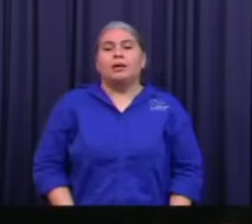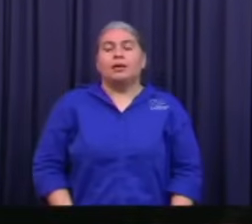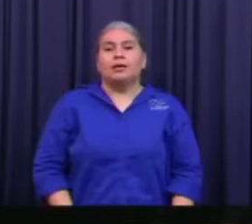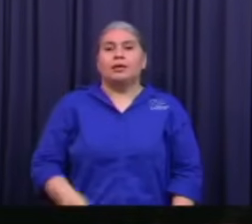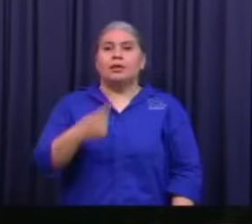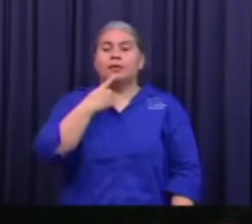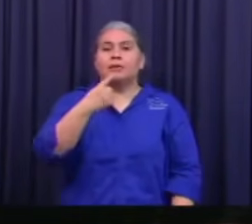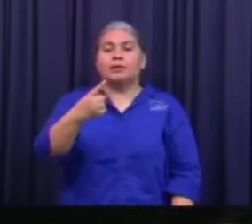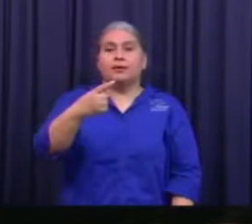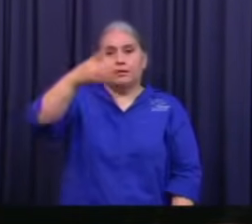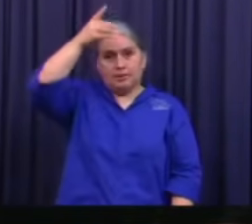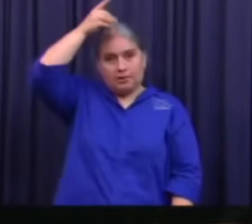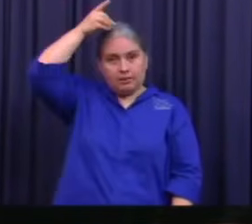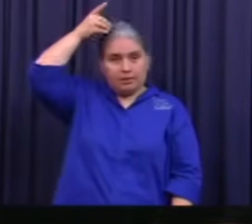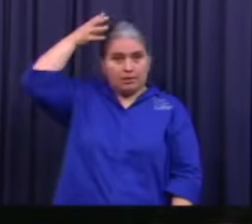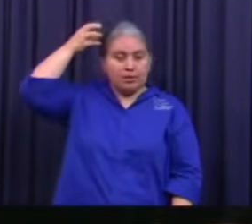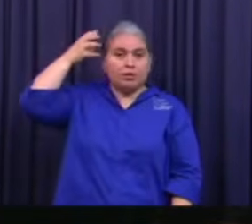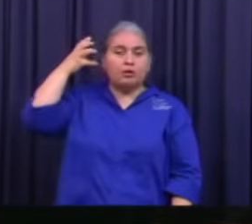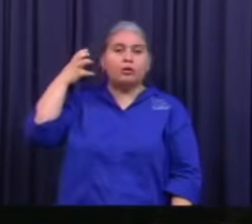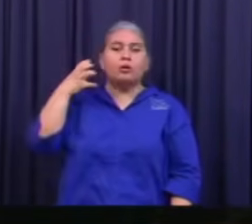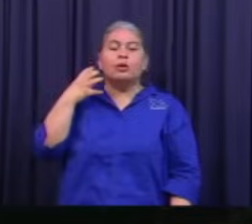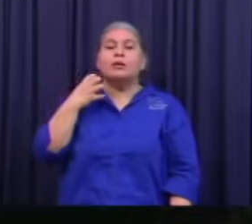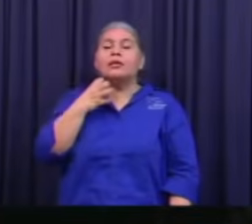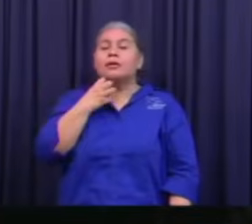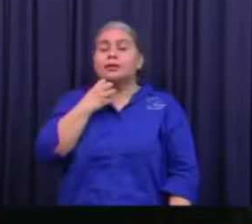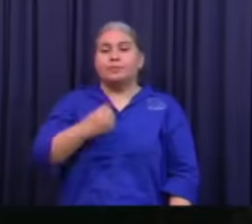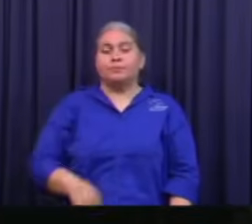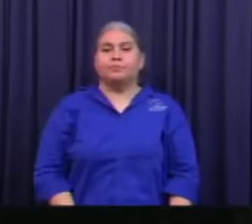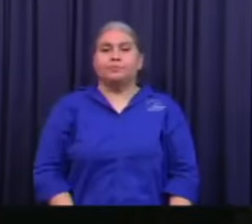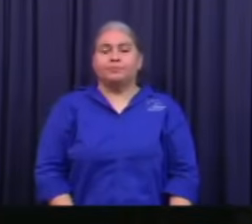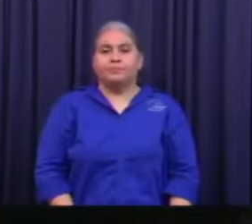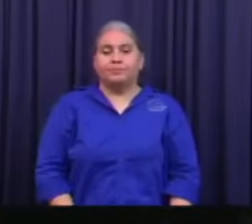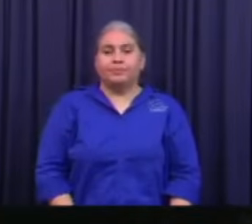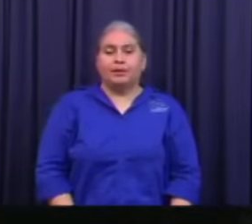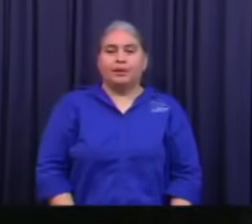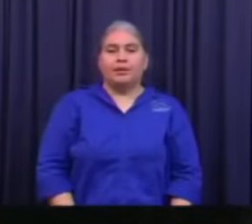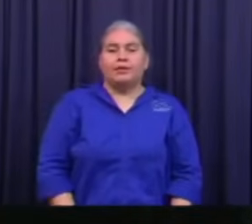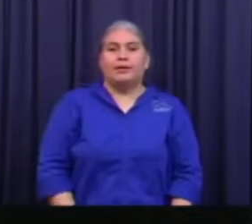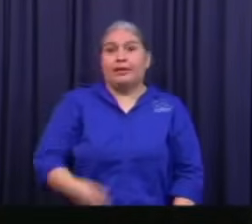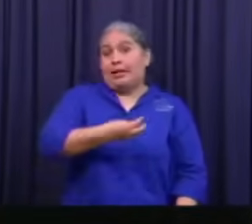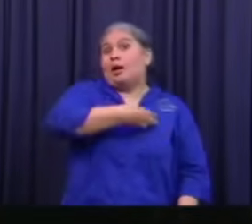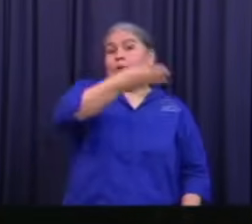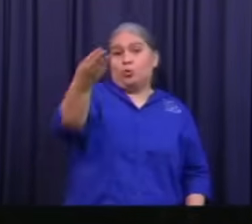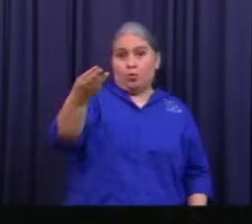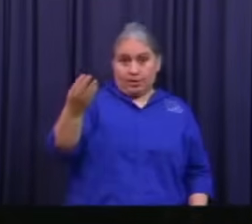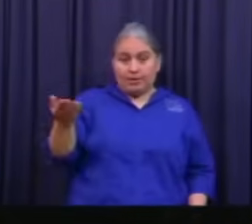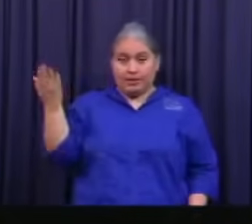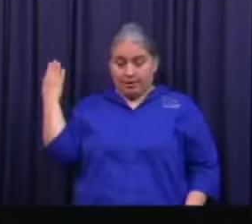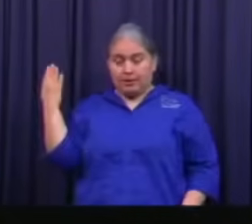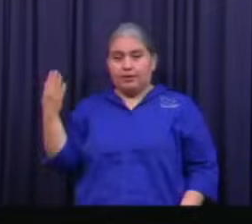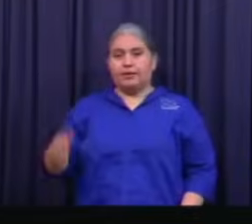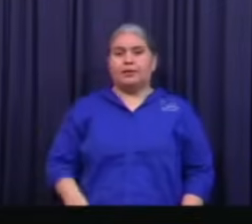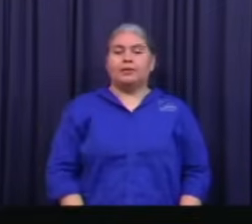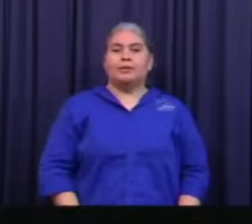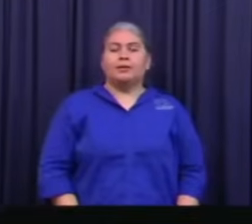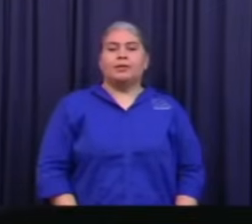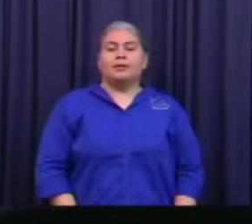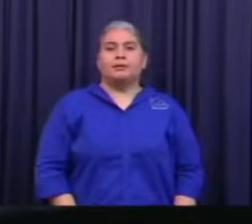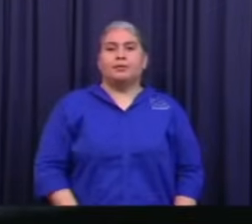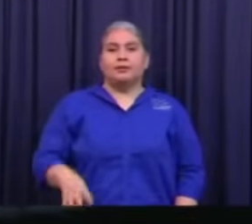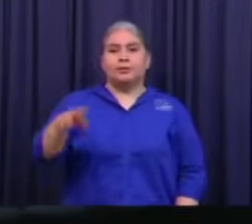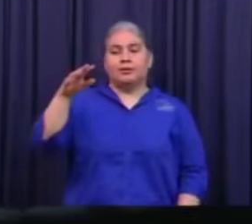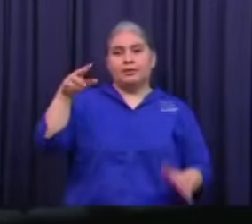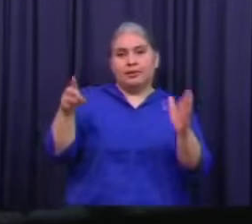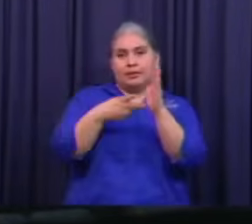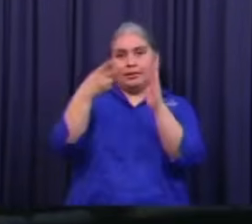eso desde las hasz de saber y entender que desde la salida de la orden cuando te cuando nehemías se puso A chillar en